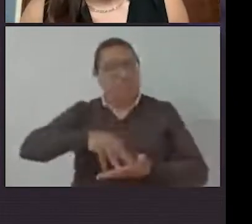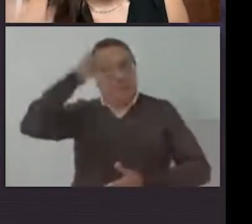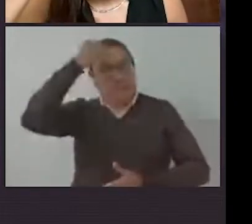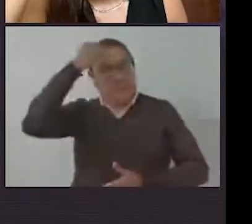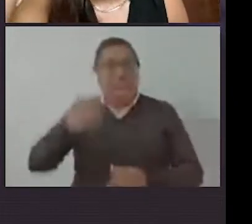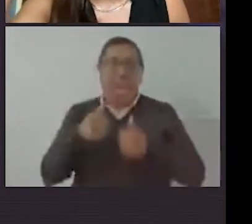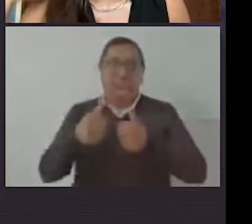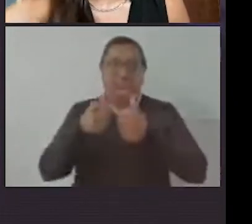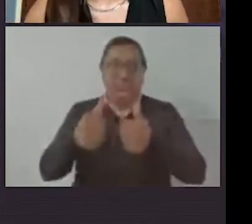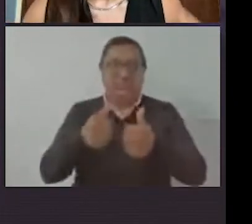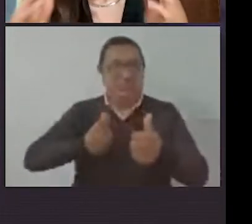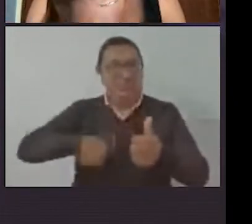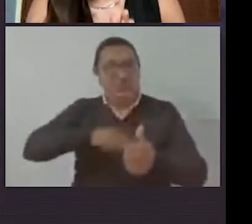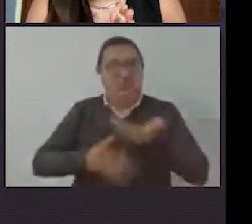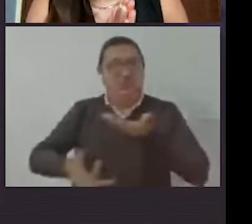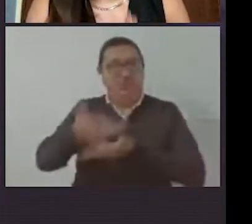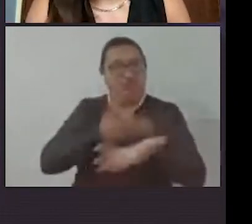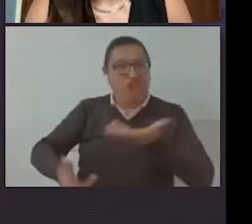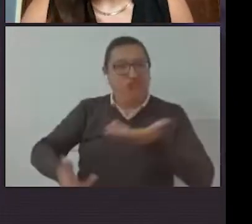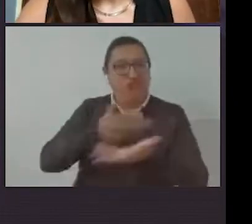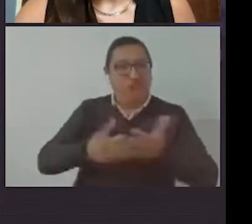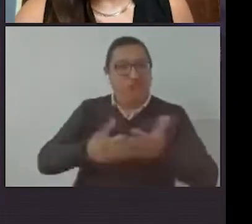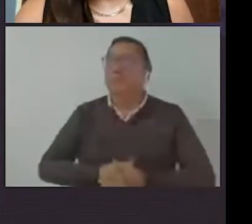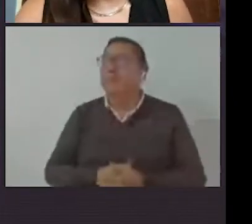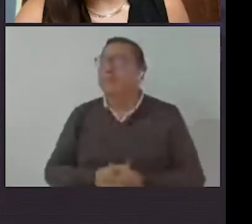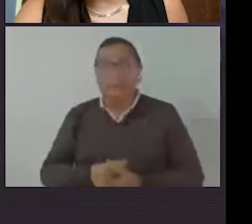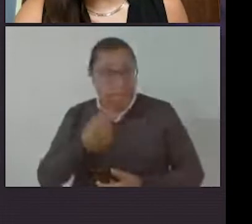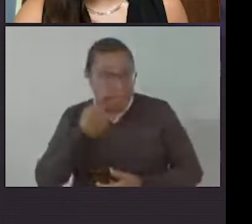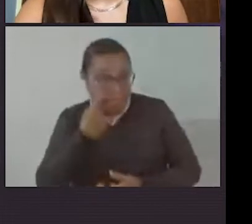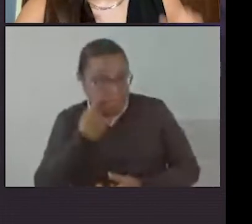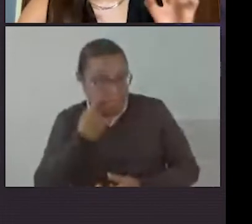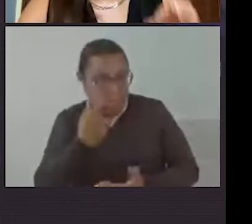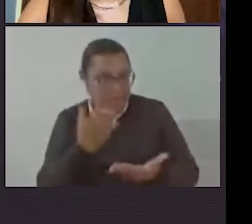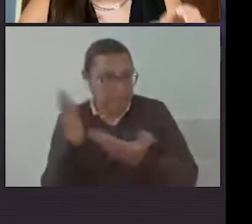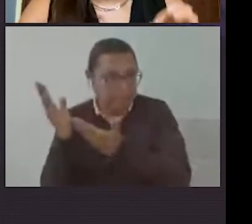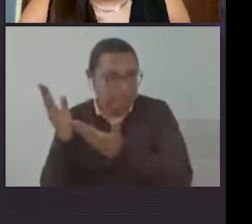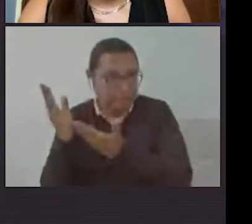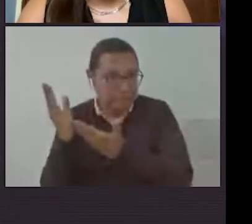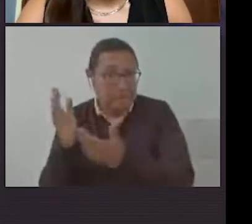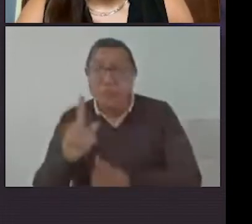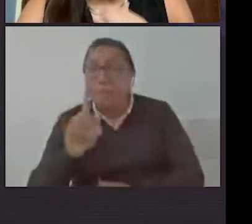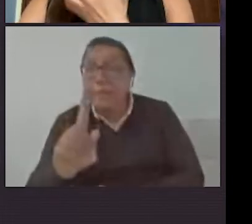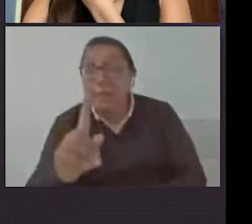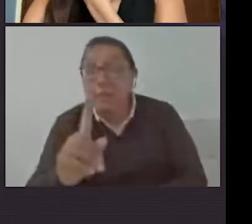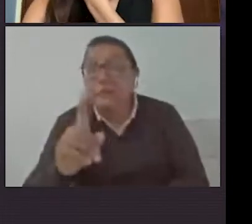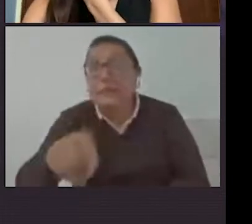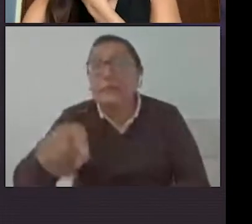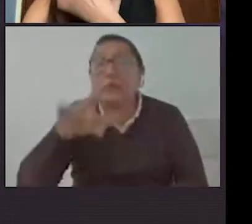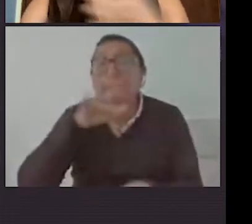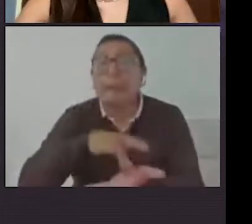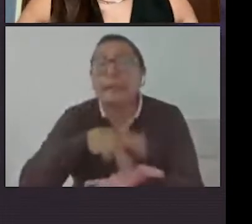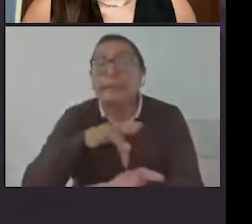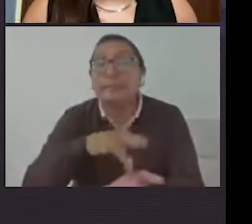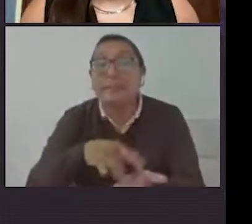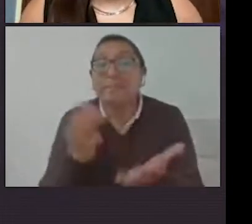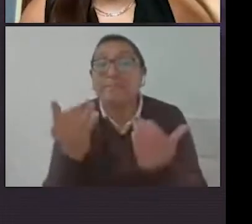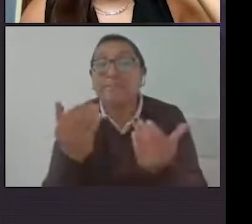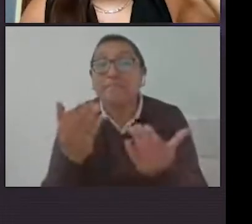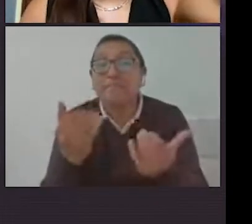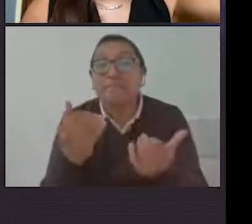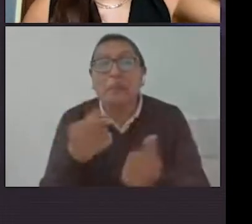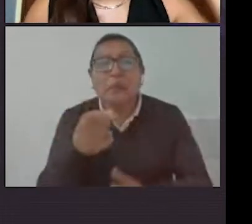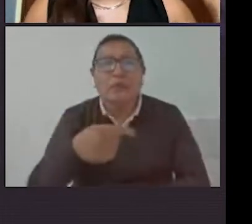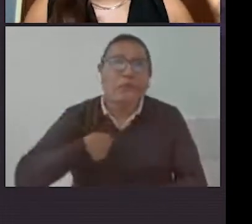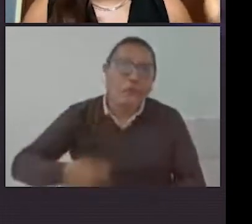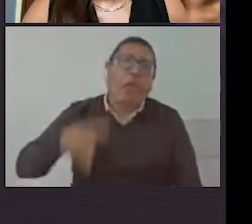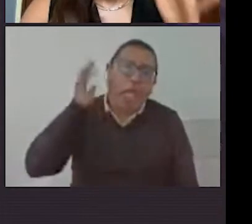compartimos con nuestros desarrolladores. Pero ahí les va. Necesito ver que participen en el chat, porque si no, voy a estar yo aquí nada